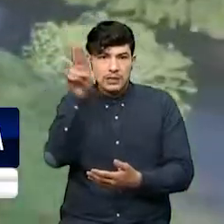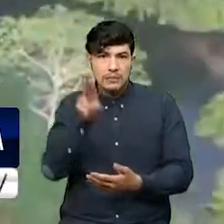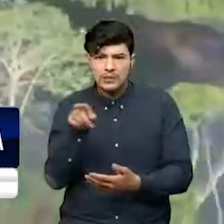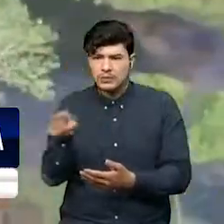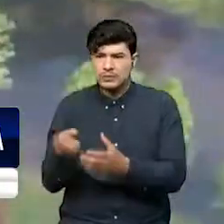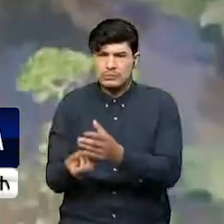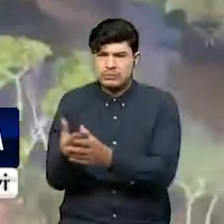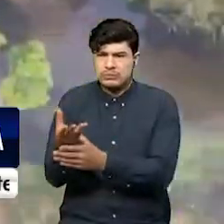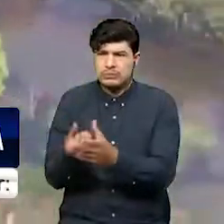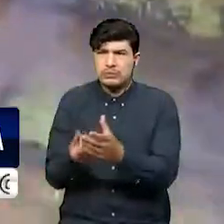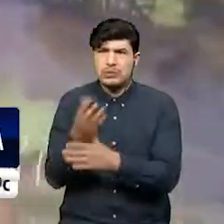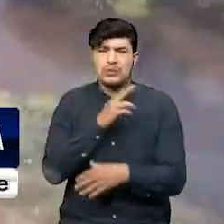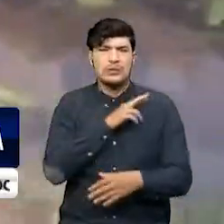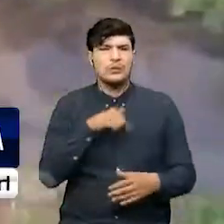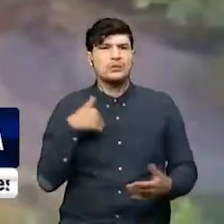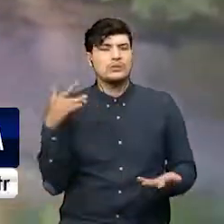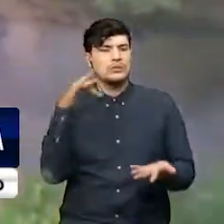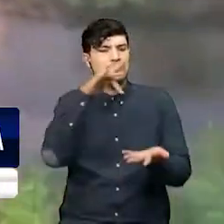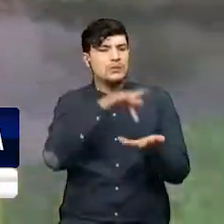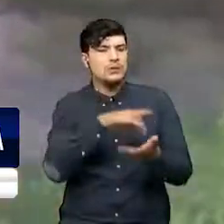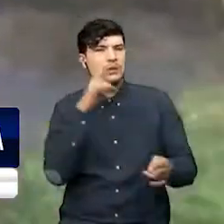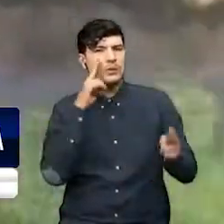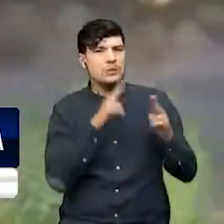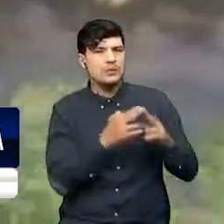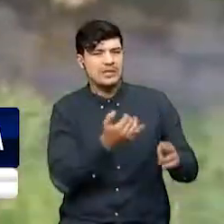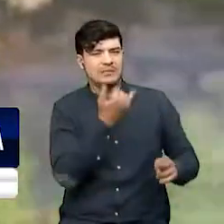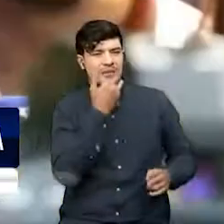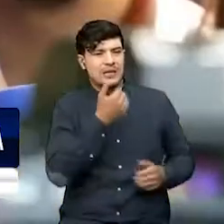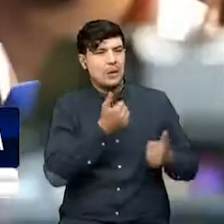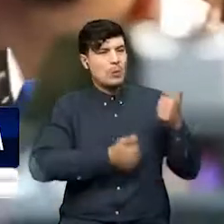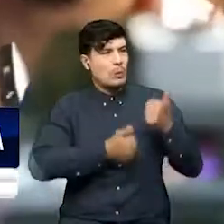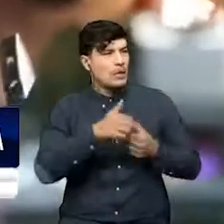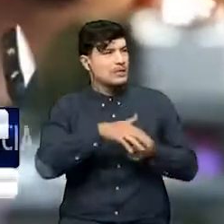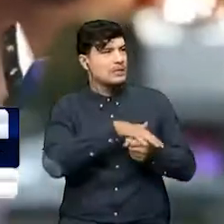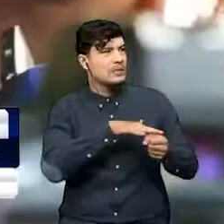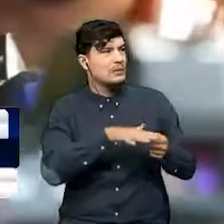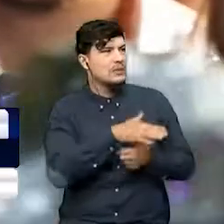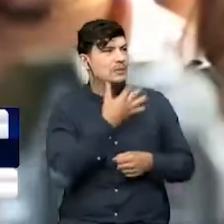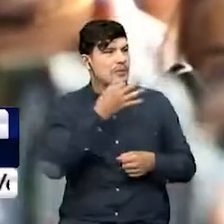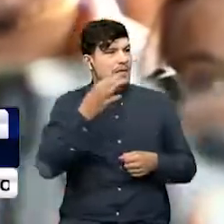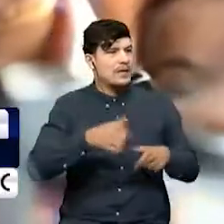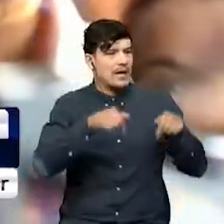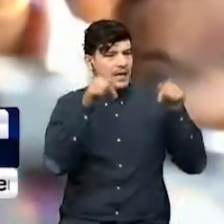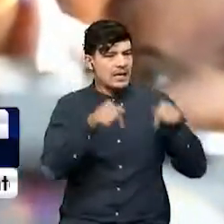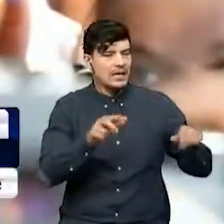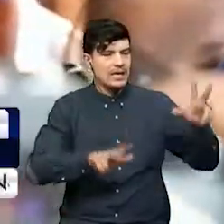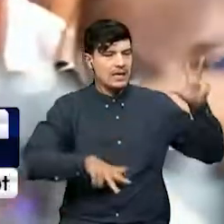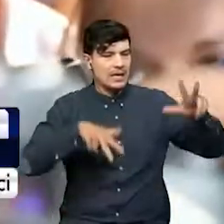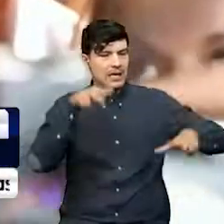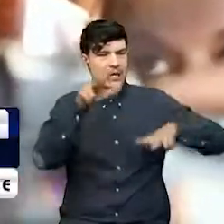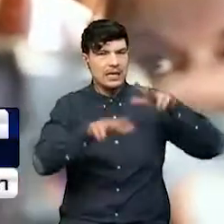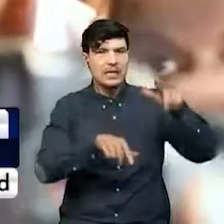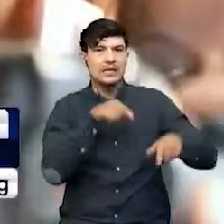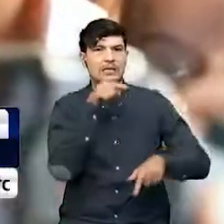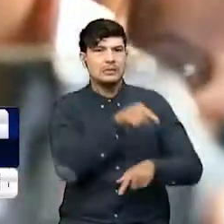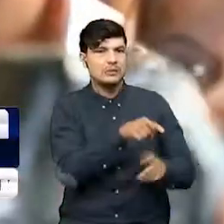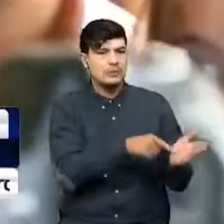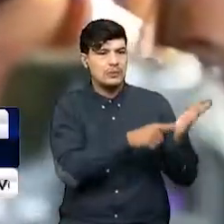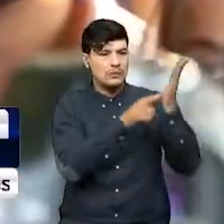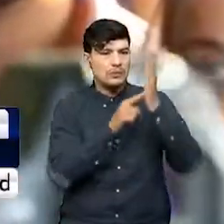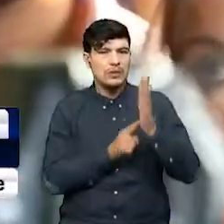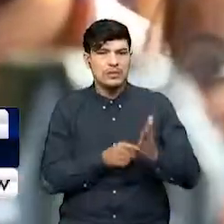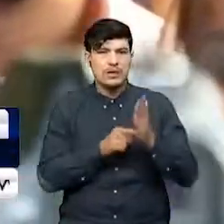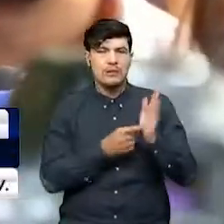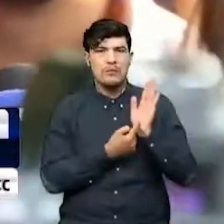que vinimos a ver el terreno cuál era la situación real ecopetrol nos ha hecho una presentación de las hipótesis